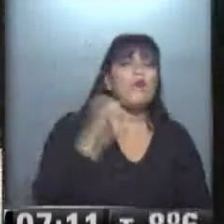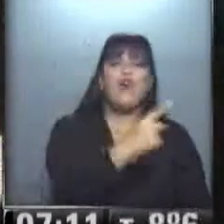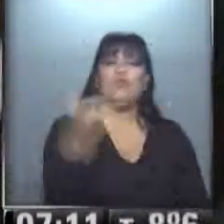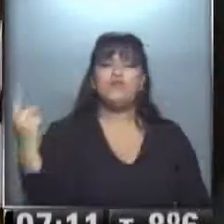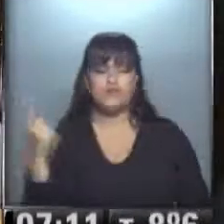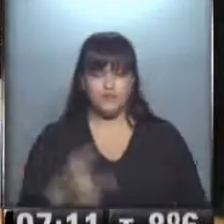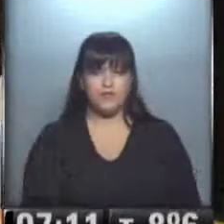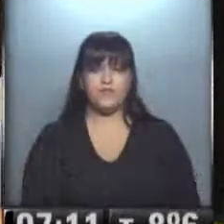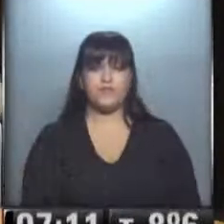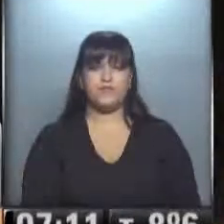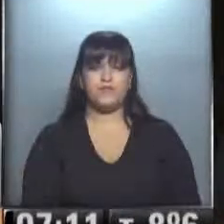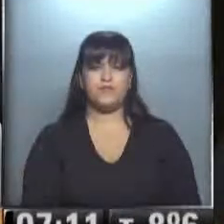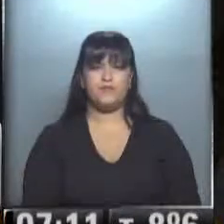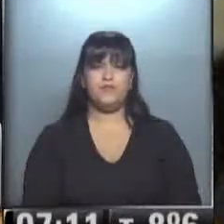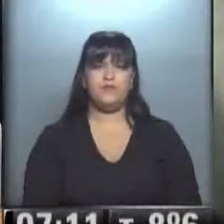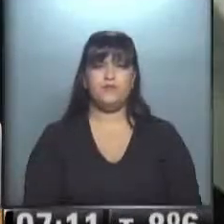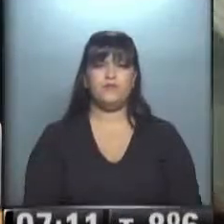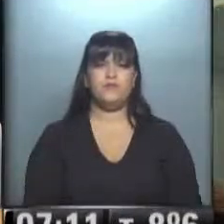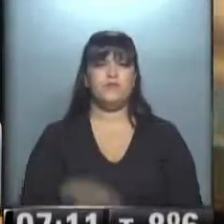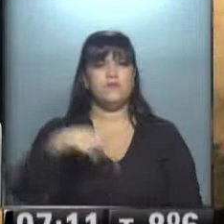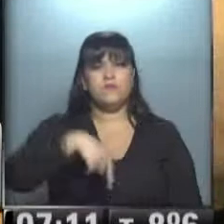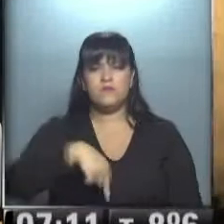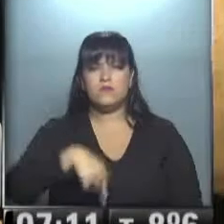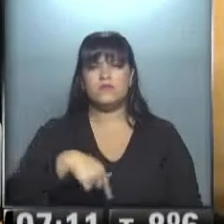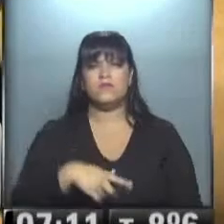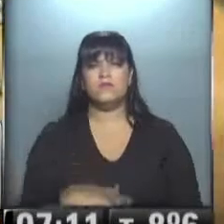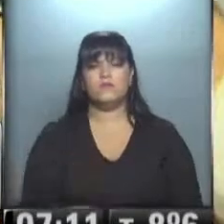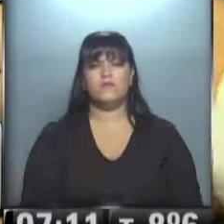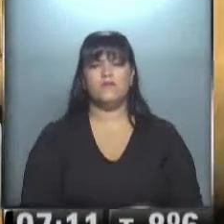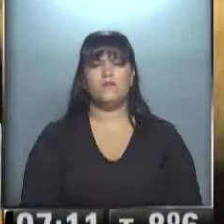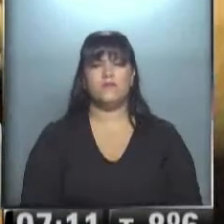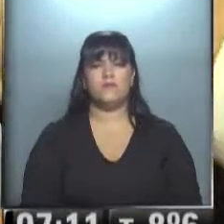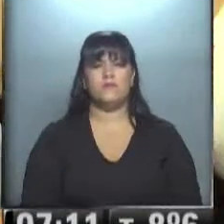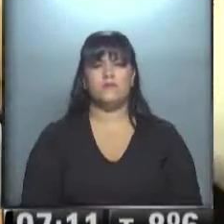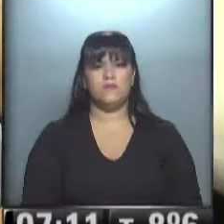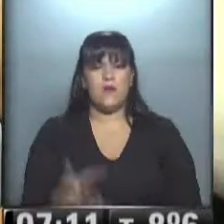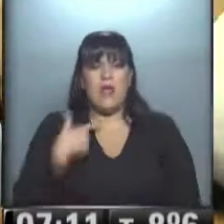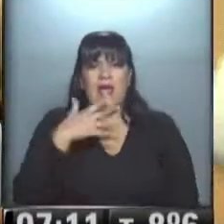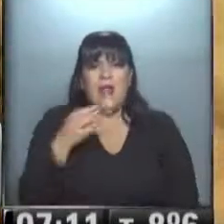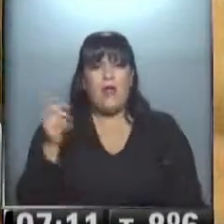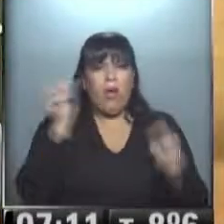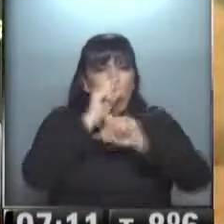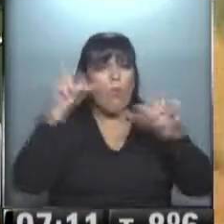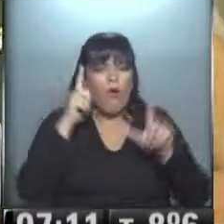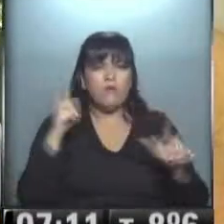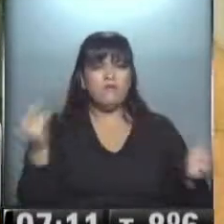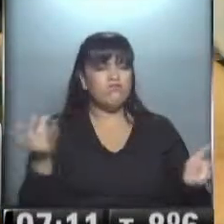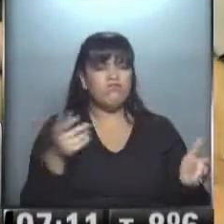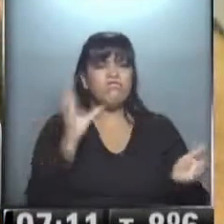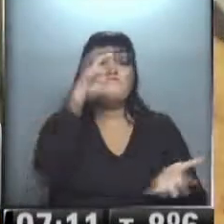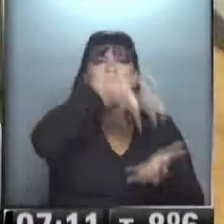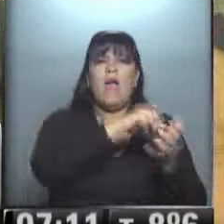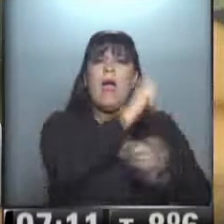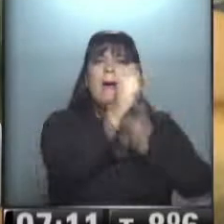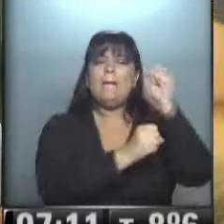que significa esta intempestiva e insólita retirada de Donnelly, ¿no? Que